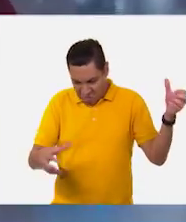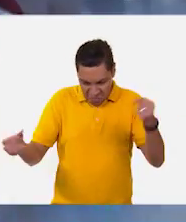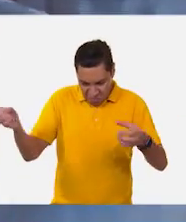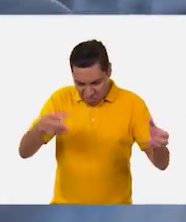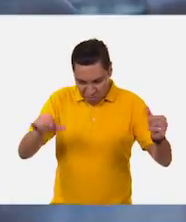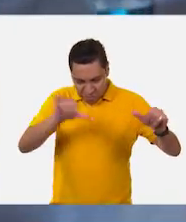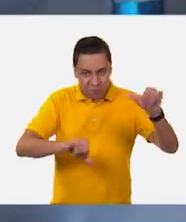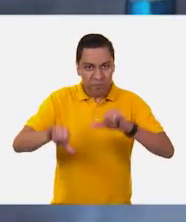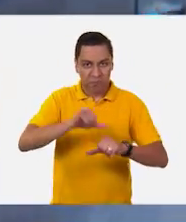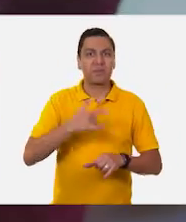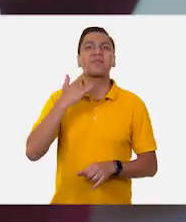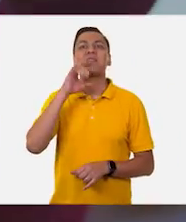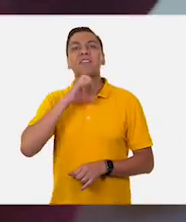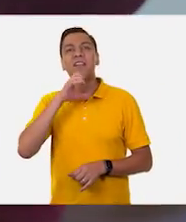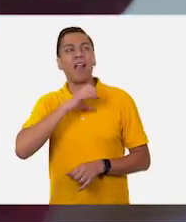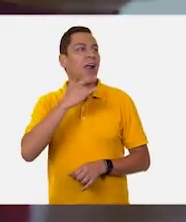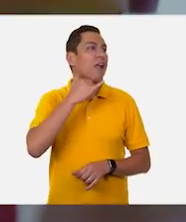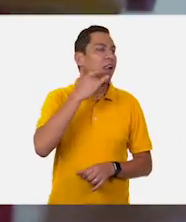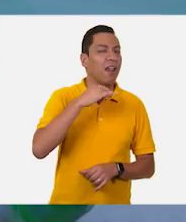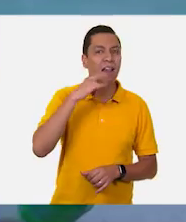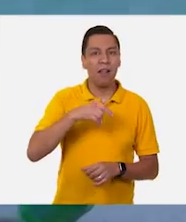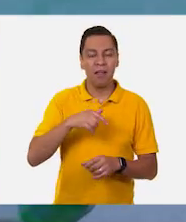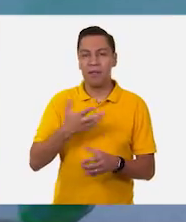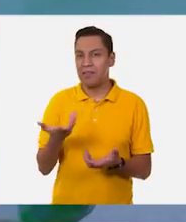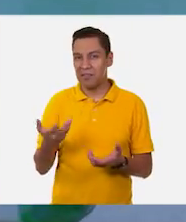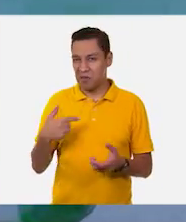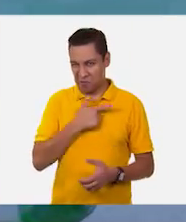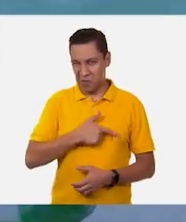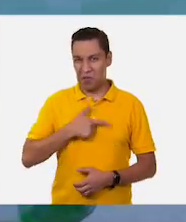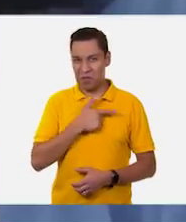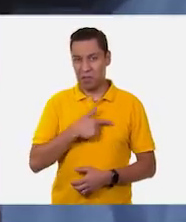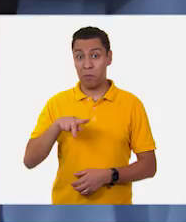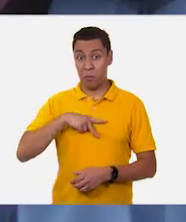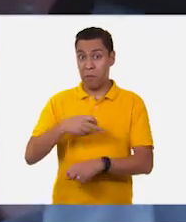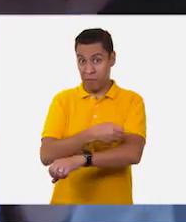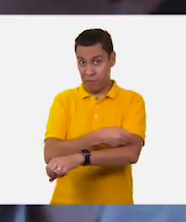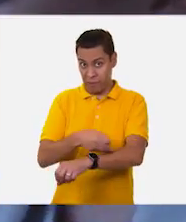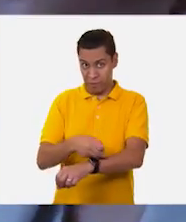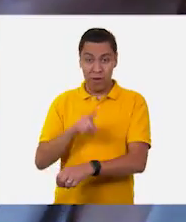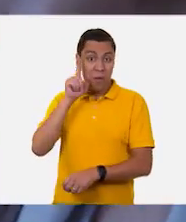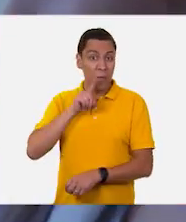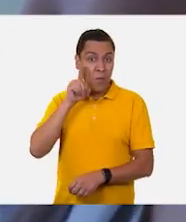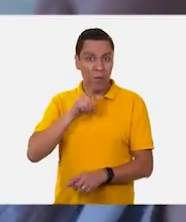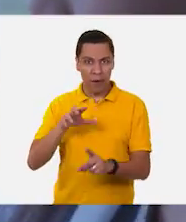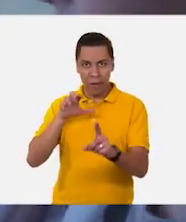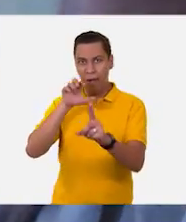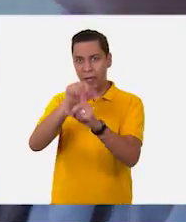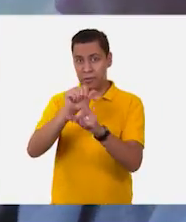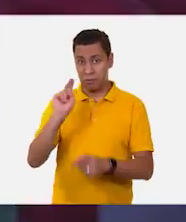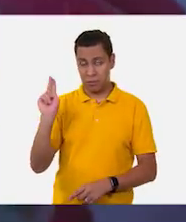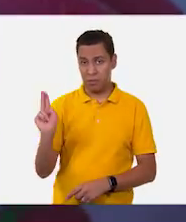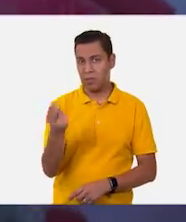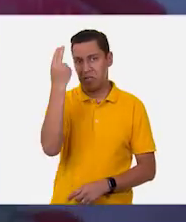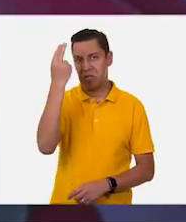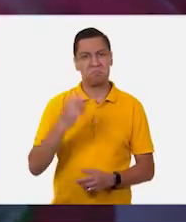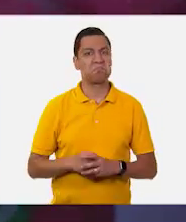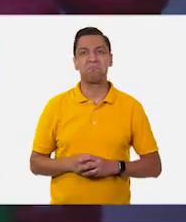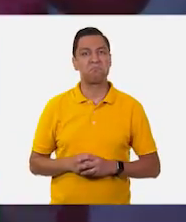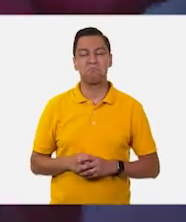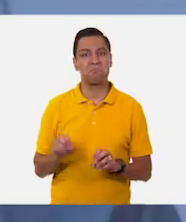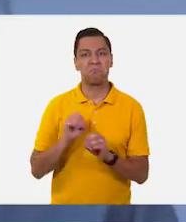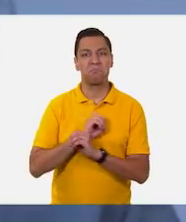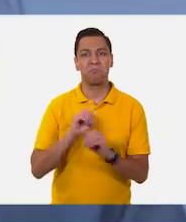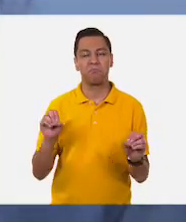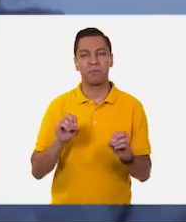explorando todo lo que me encontraba a mi paso. En mi familia no era tan común que alguna mujer estudiara profesionalmente alguna ciencia